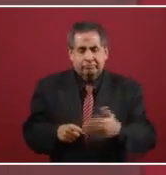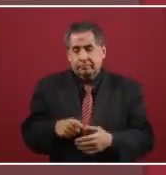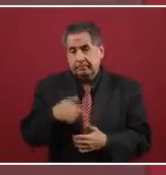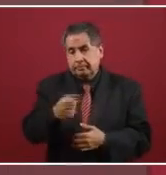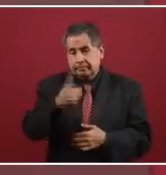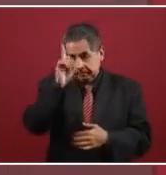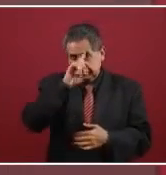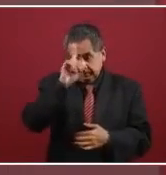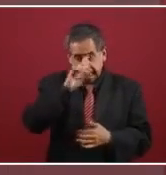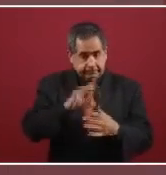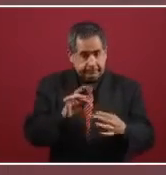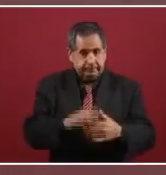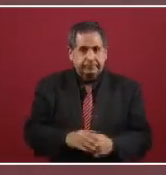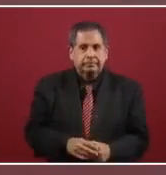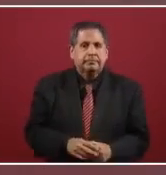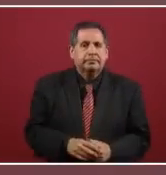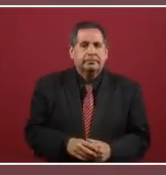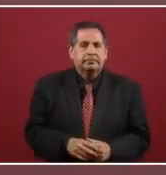ustedes que